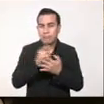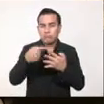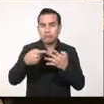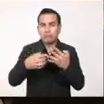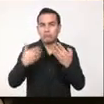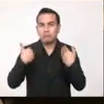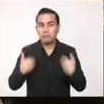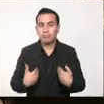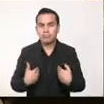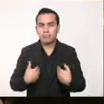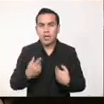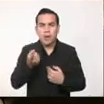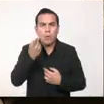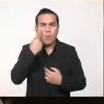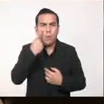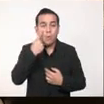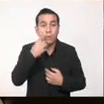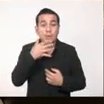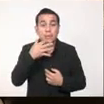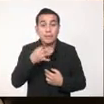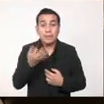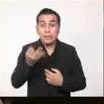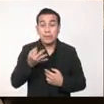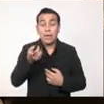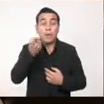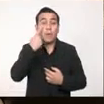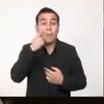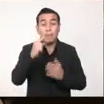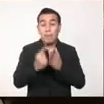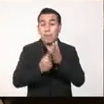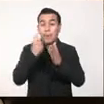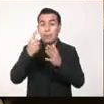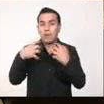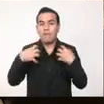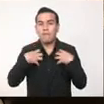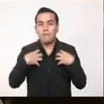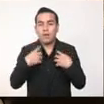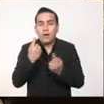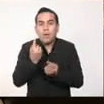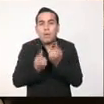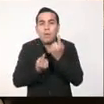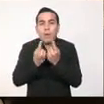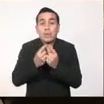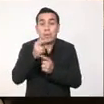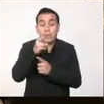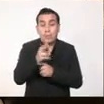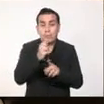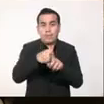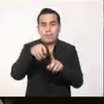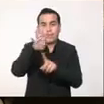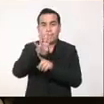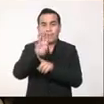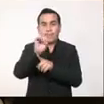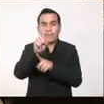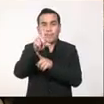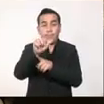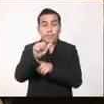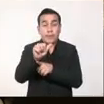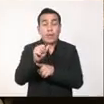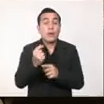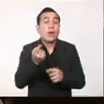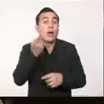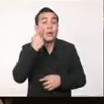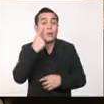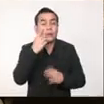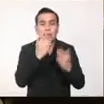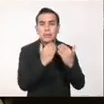puede ser protegido si no se protege el derecho a la vida. Y esa sentencia lo retoma la Sala de lo Constitucional